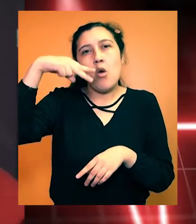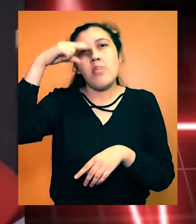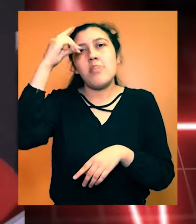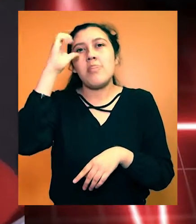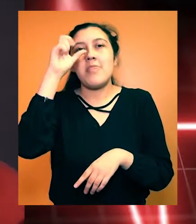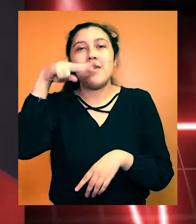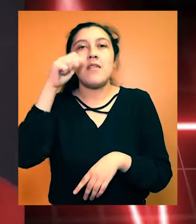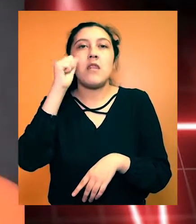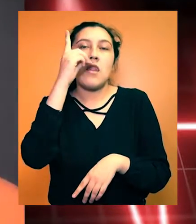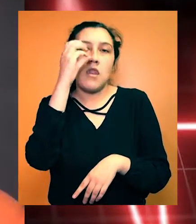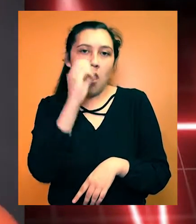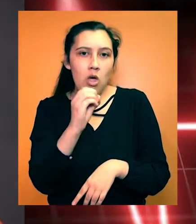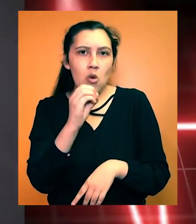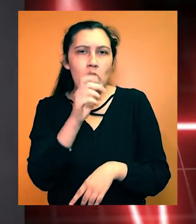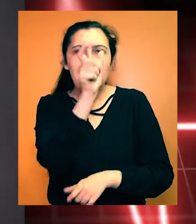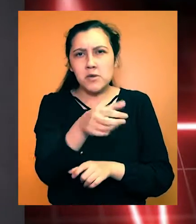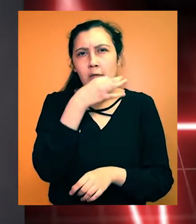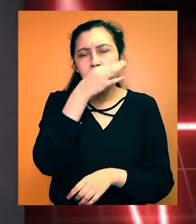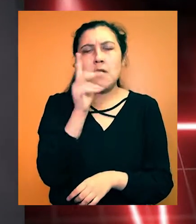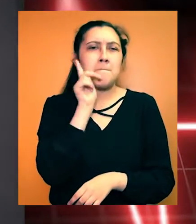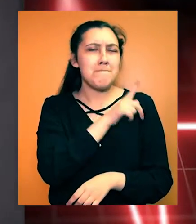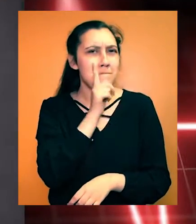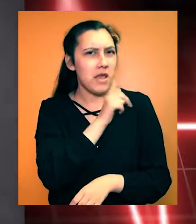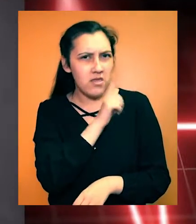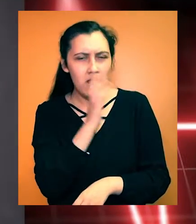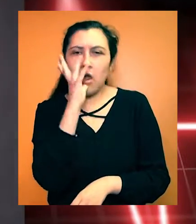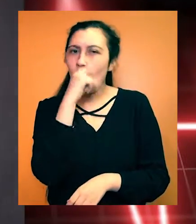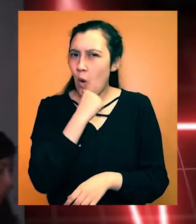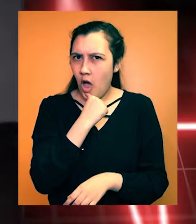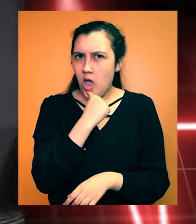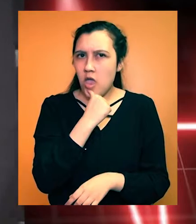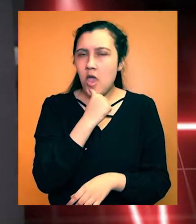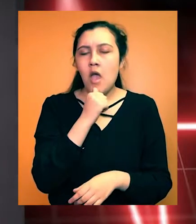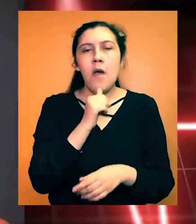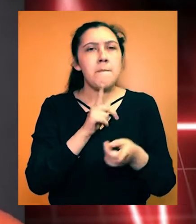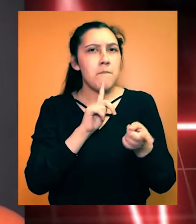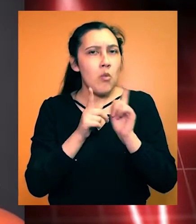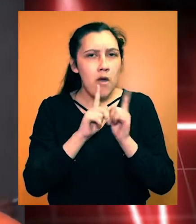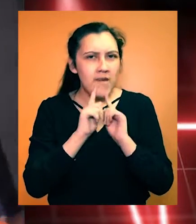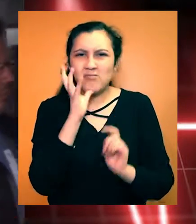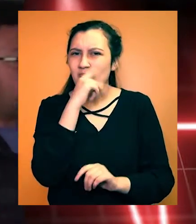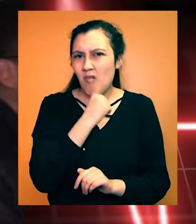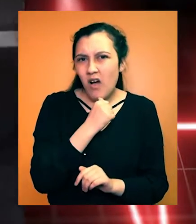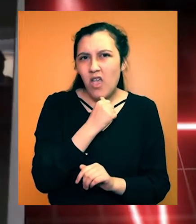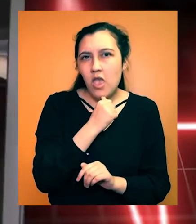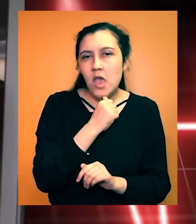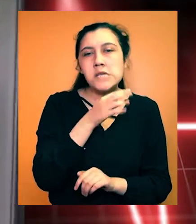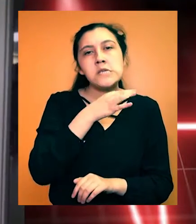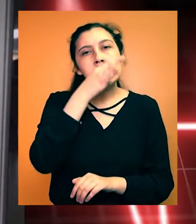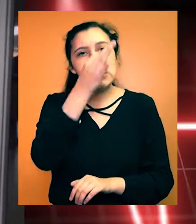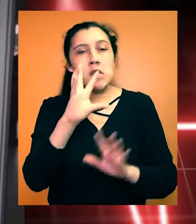Izquierdo dice que se trata de calumnias, injurias y acusación carentes de toda prueba, ya que la familia que lo denuncia, dijo, lo ha hecho otras veces